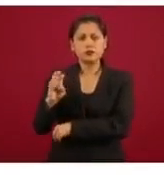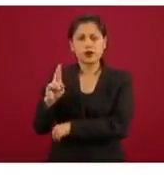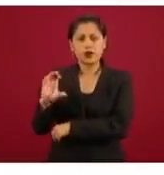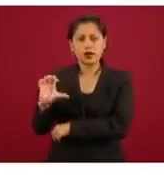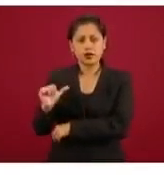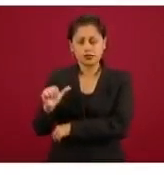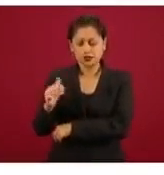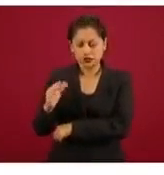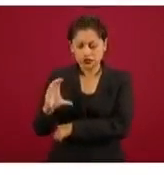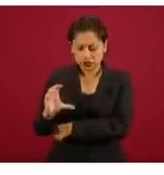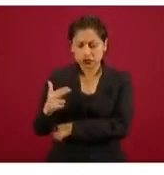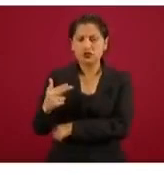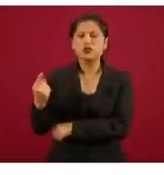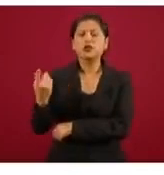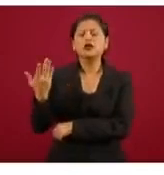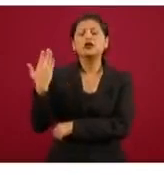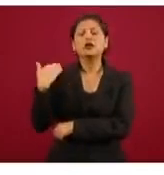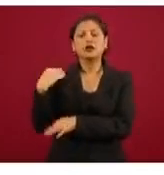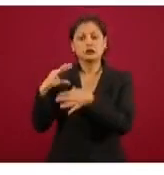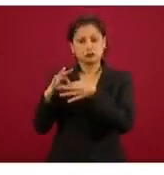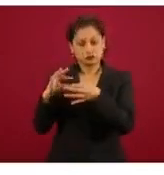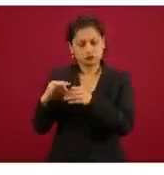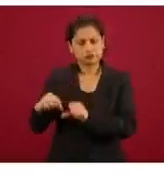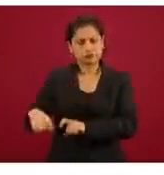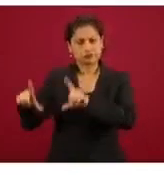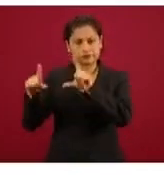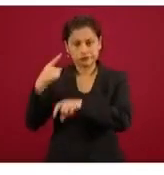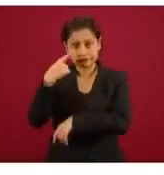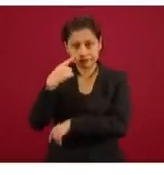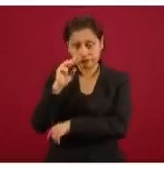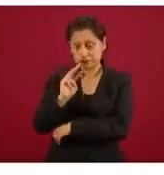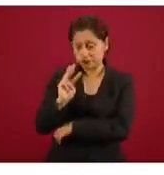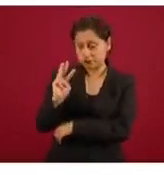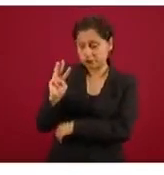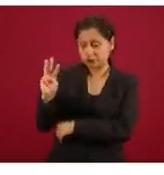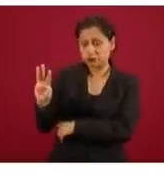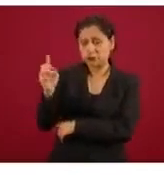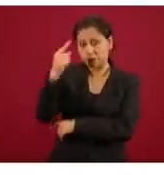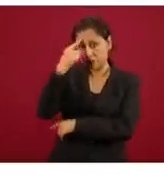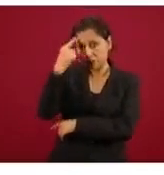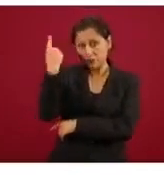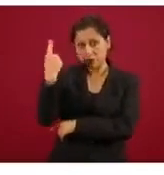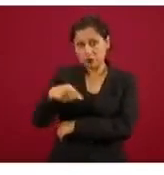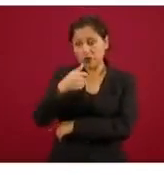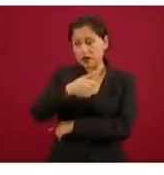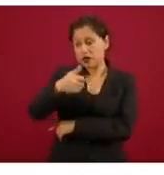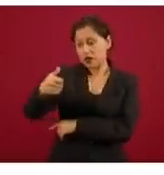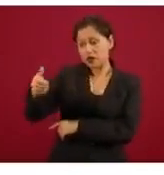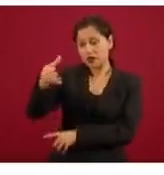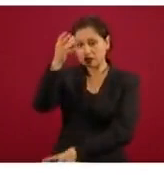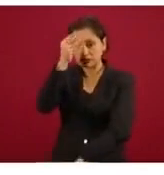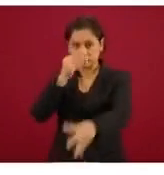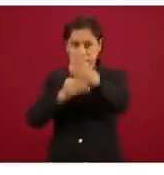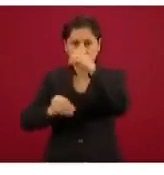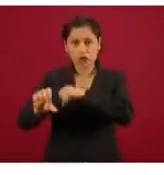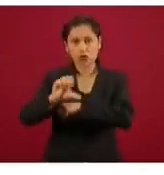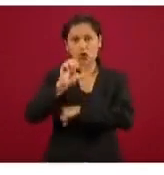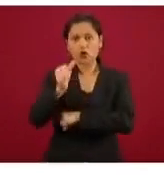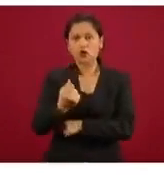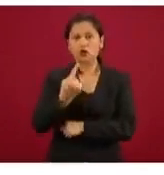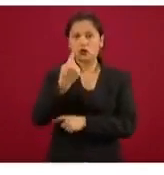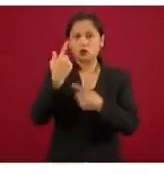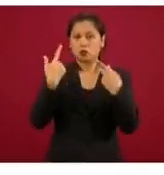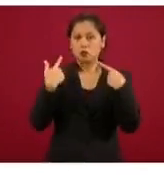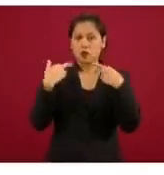y tenemos por un lado la plataforma para autoentrenamiento, la tutoría dirigida para